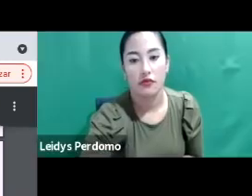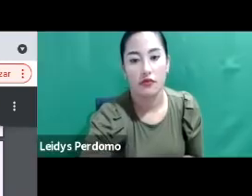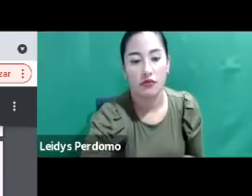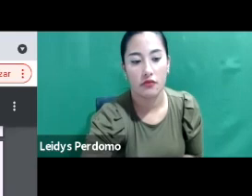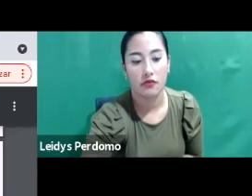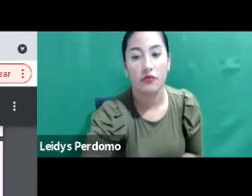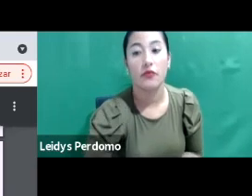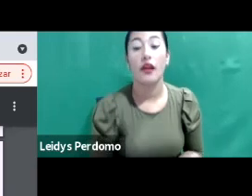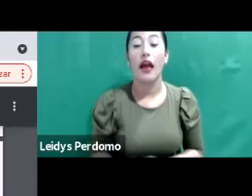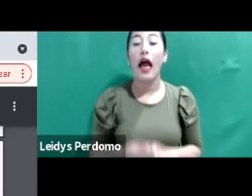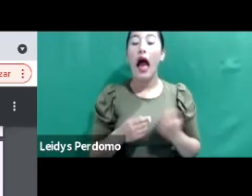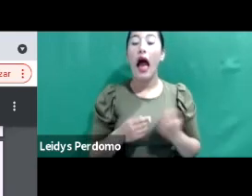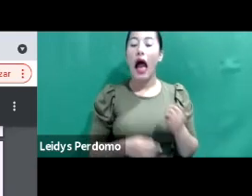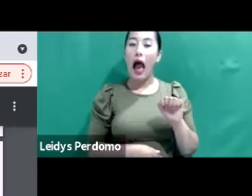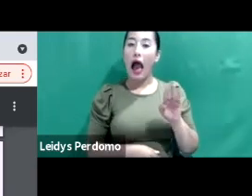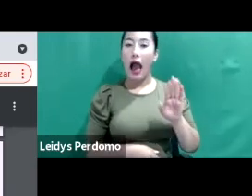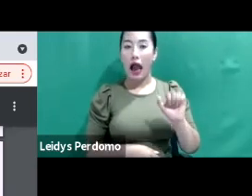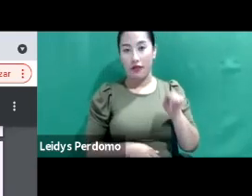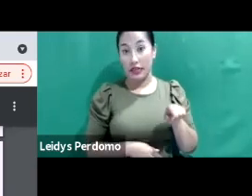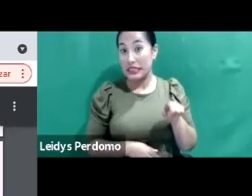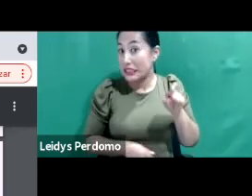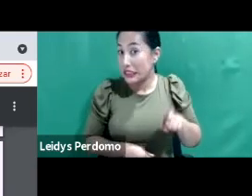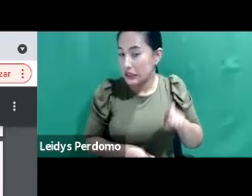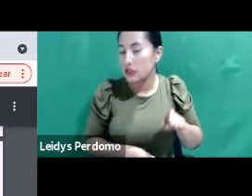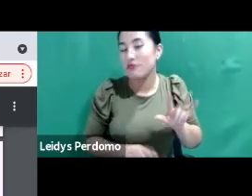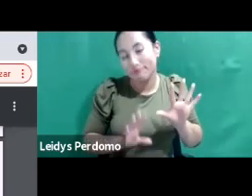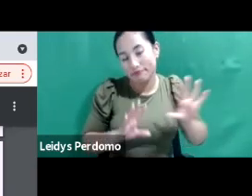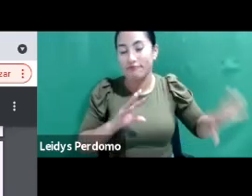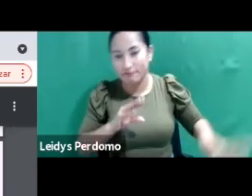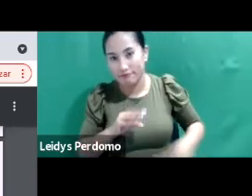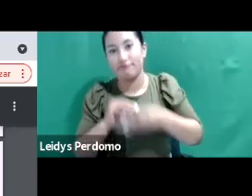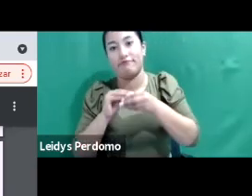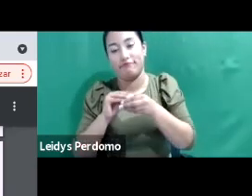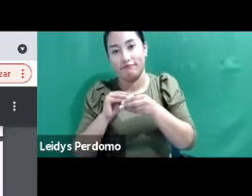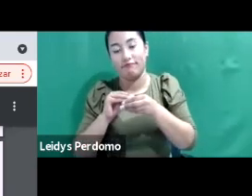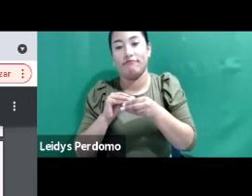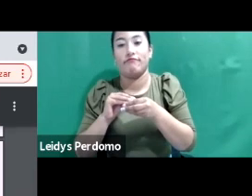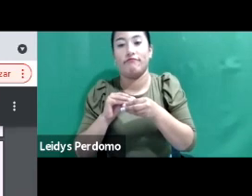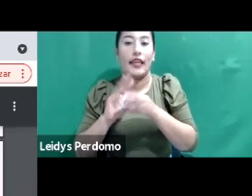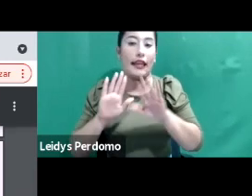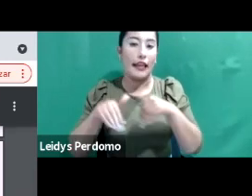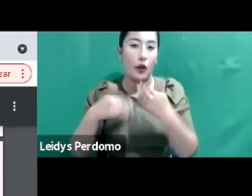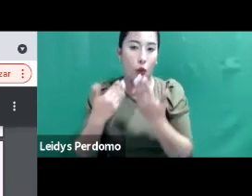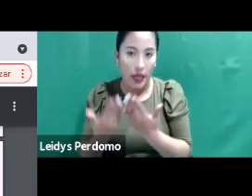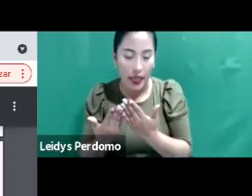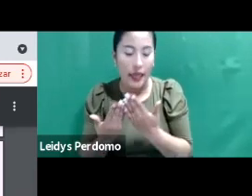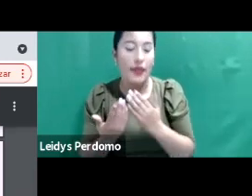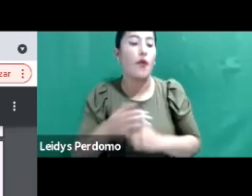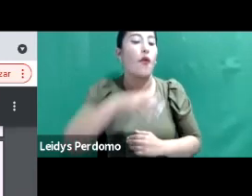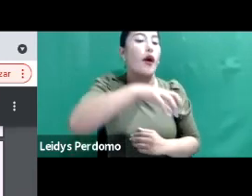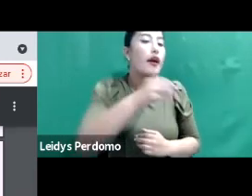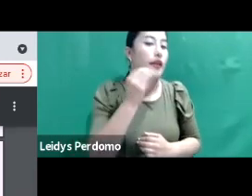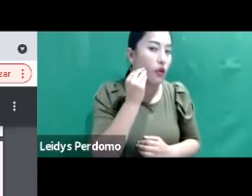necesario, ABA se los menciono porque sí lo tenemos que complementar en el colegio, en la casa, y van a ser la